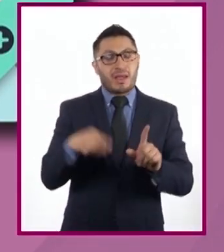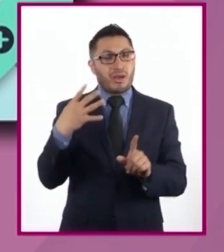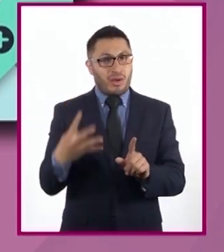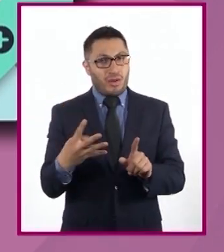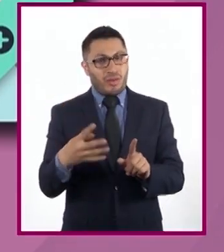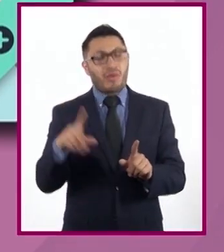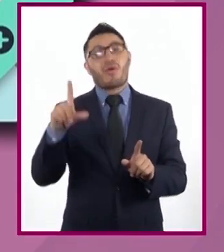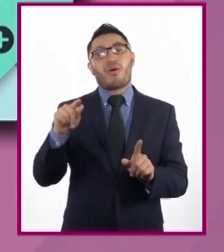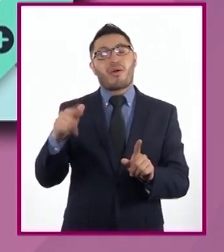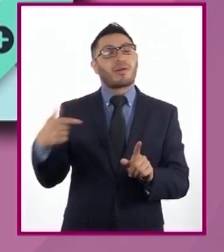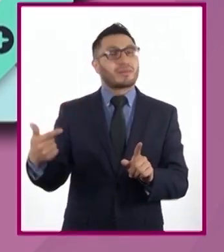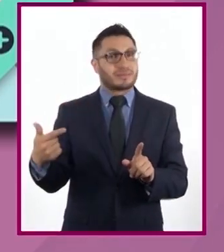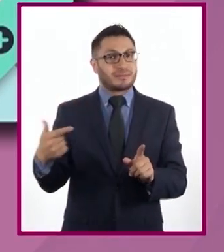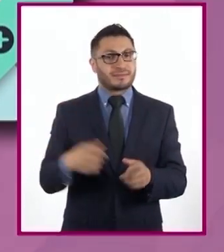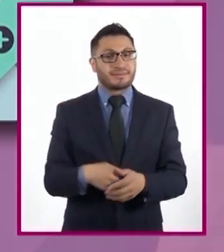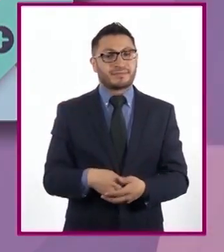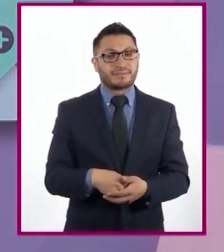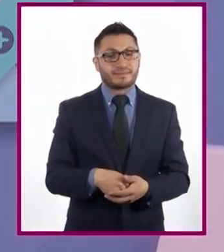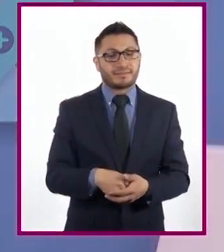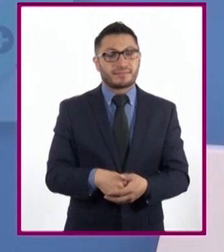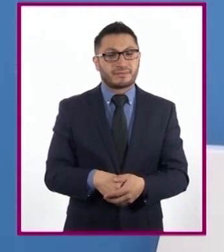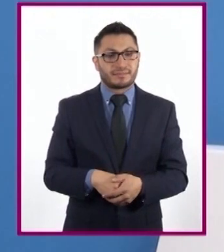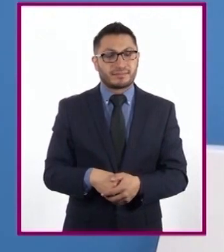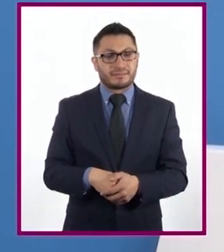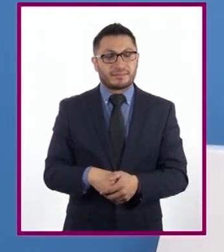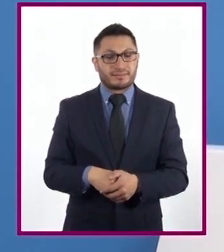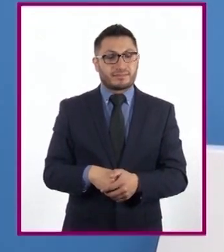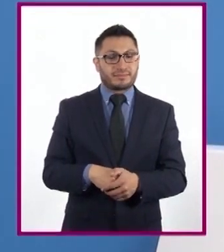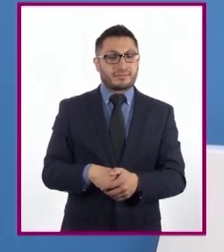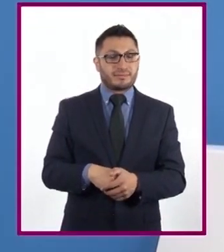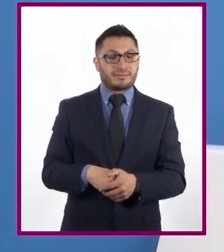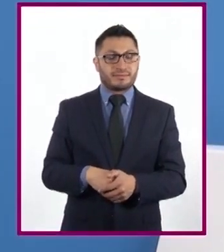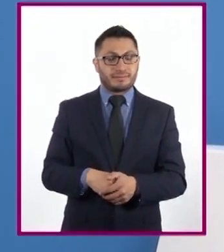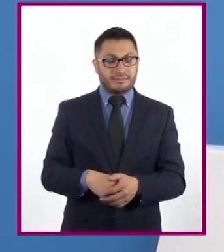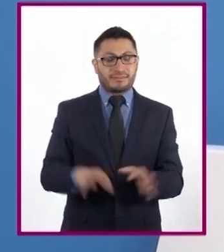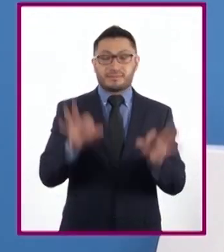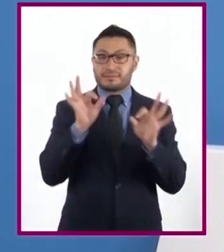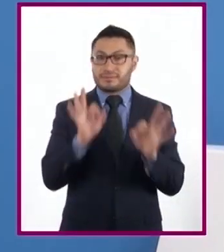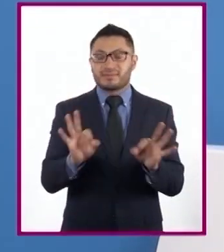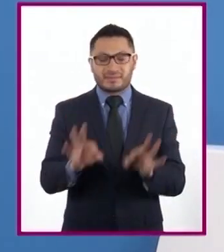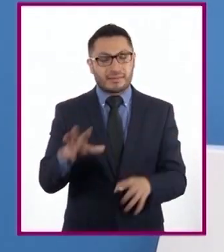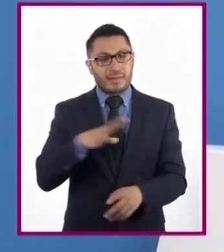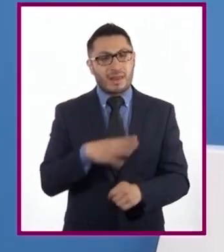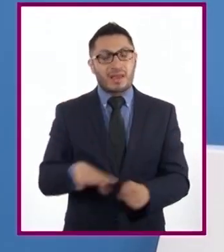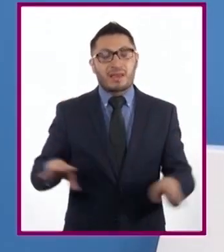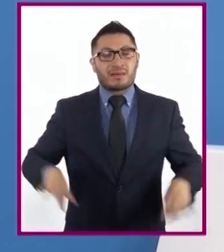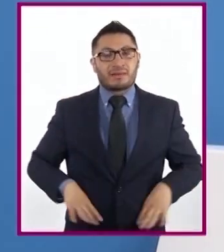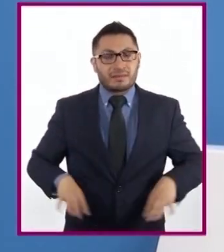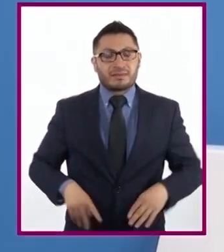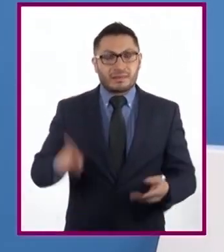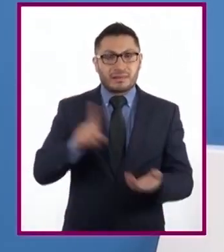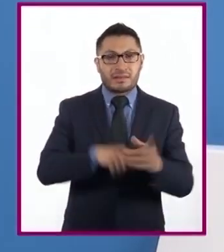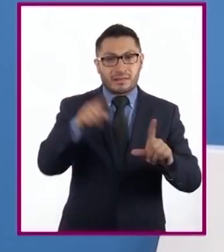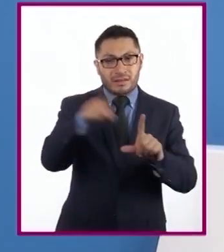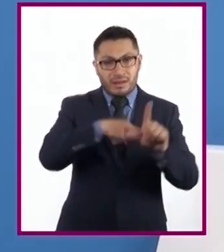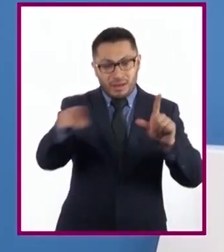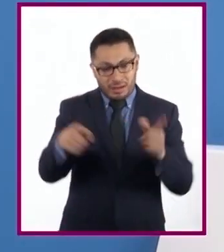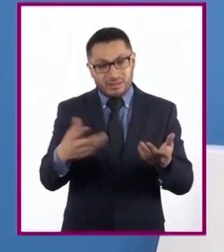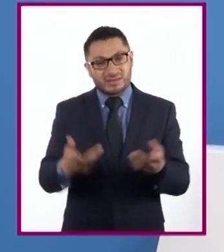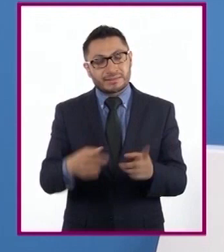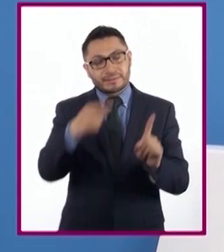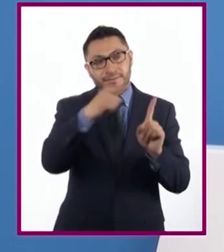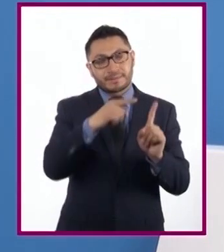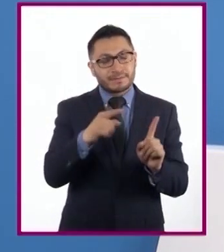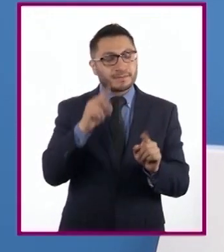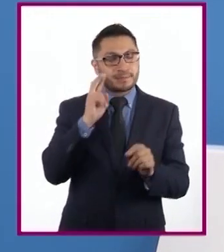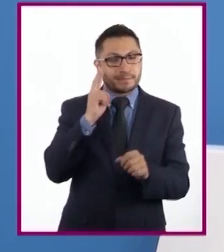4, 70 grados. Correcto, profesor. Hay una propiedad en los ángulos que se midieron. ¿Pueden